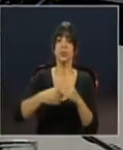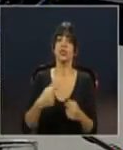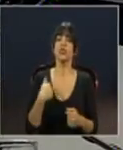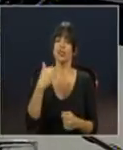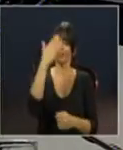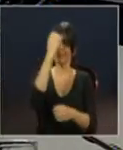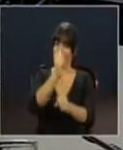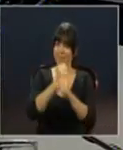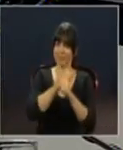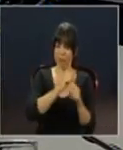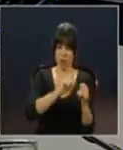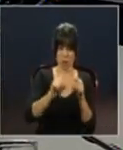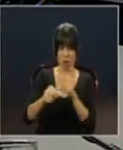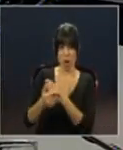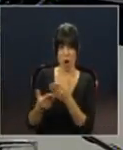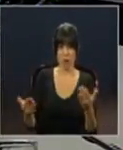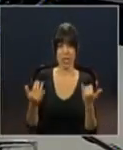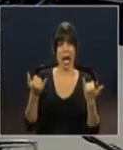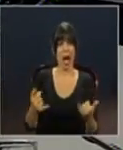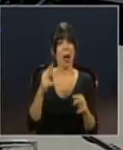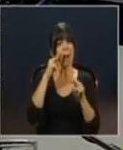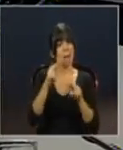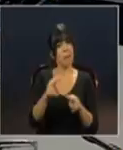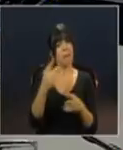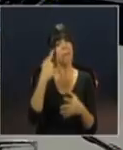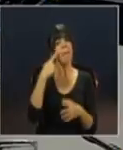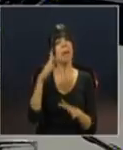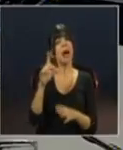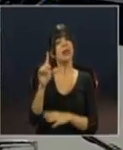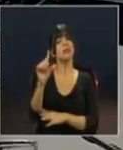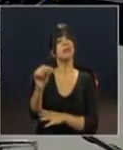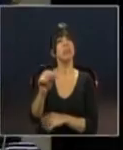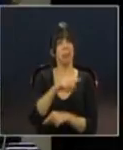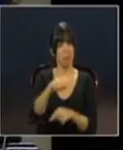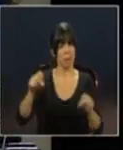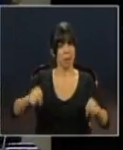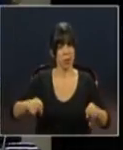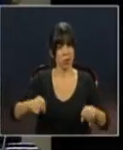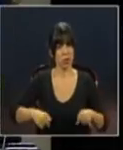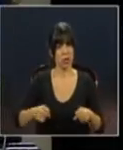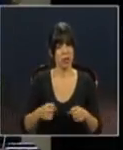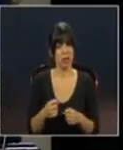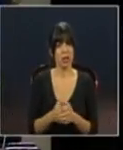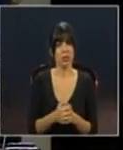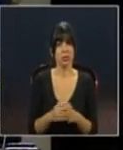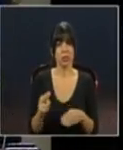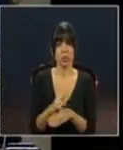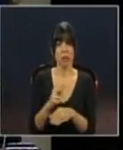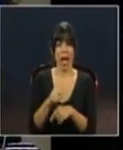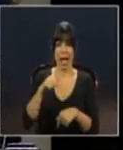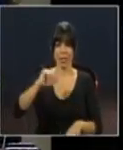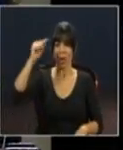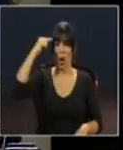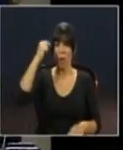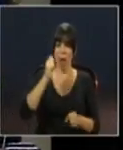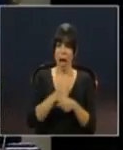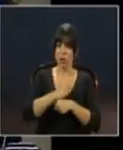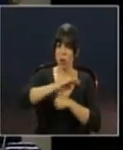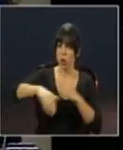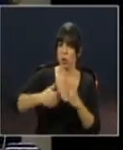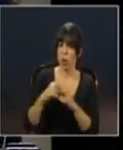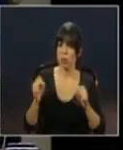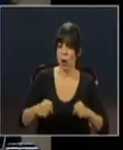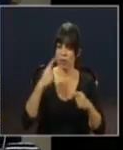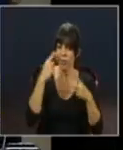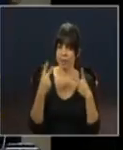estas visiones, que hoy lucen aún remotas, están a la mano, y esta administración está haciendo todo lo que puede por